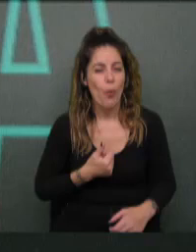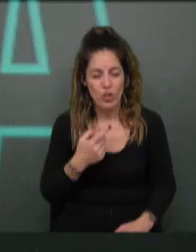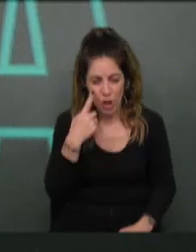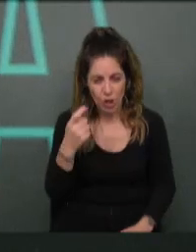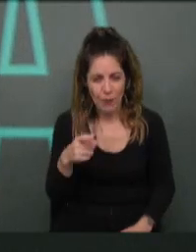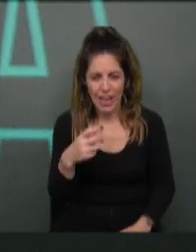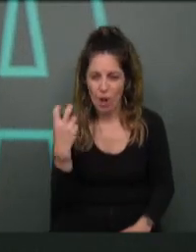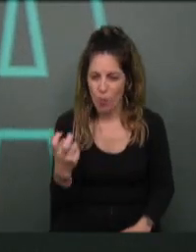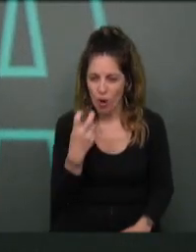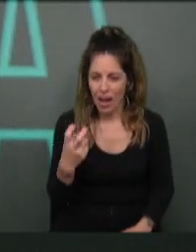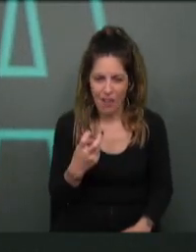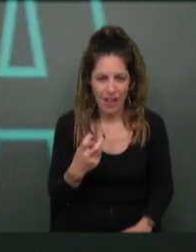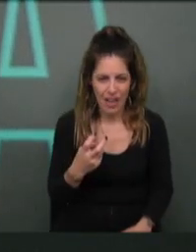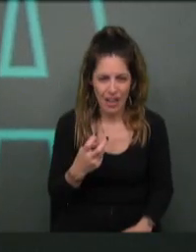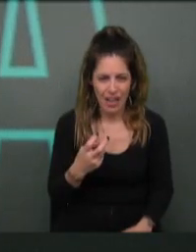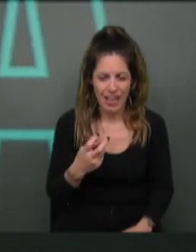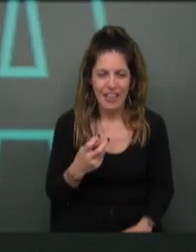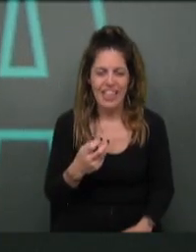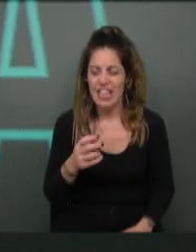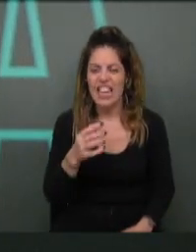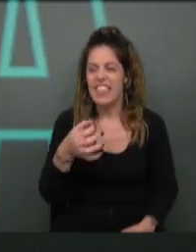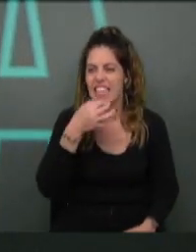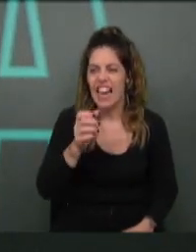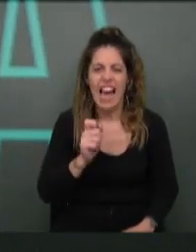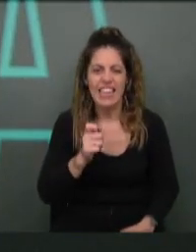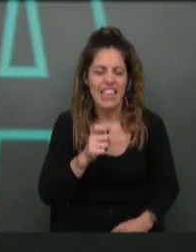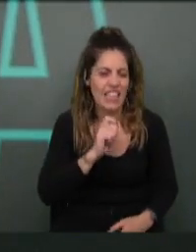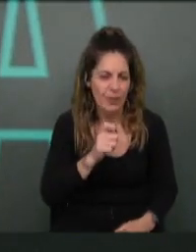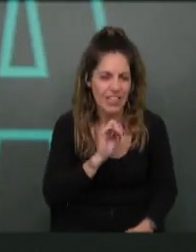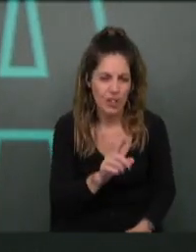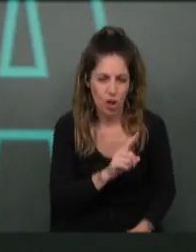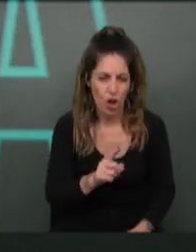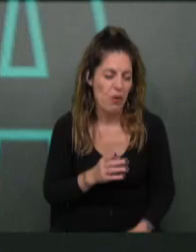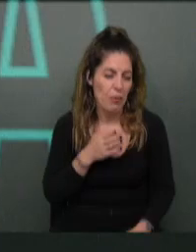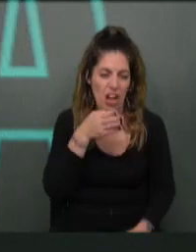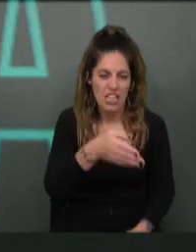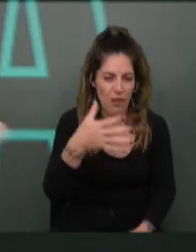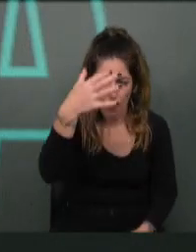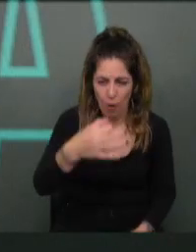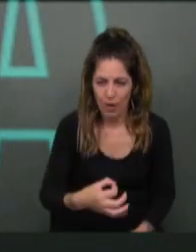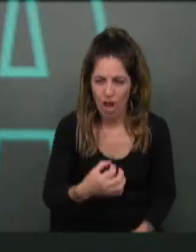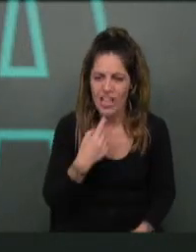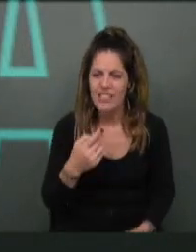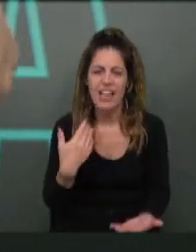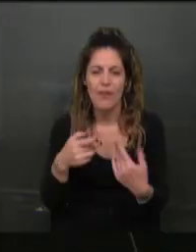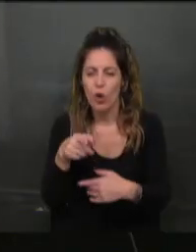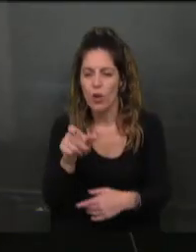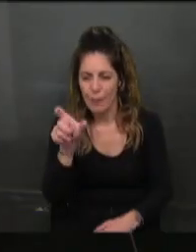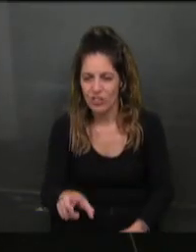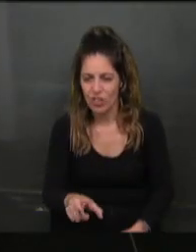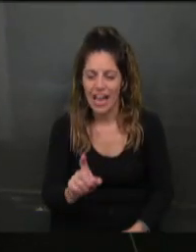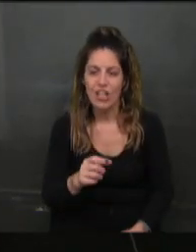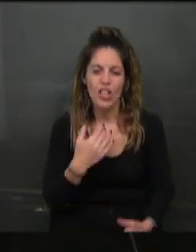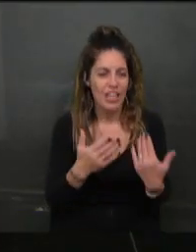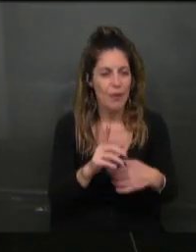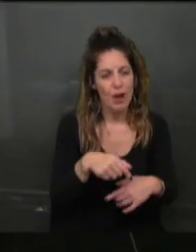buscaba que no le bajaban la línea de A quién entrevistar A quién no Entonces por ejemplo iba un poblado a entrevistar campesinos le decían que había alun persona y Galiano agarraba para